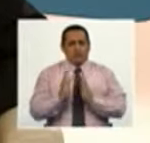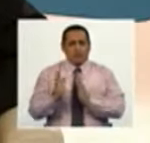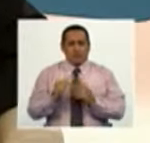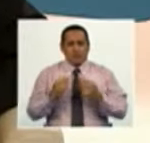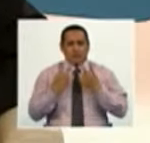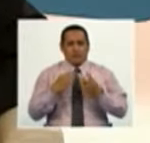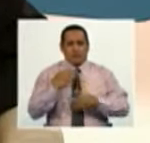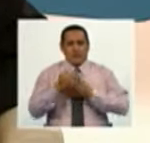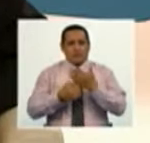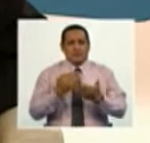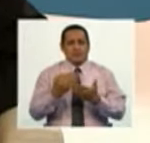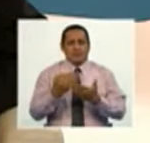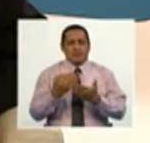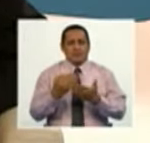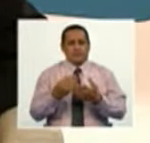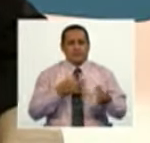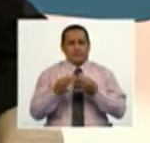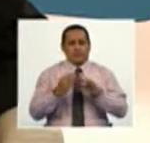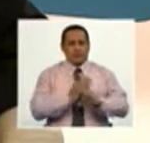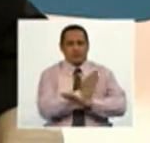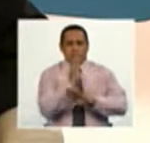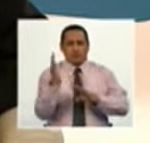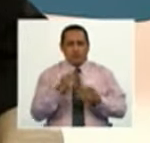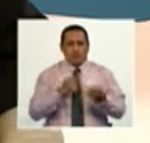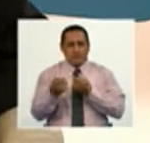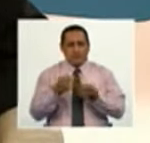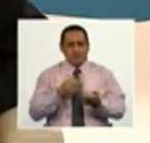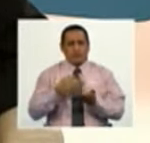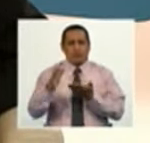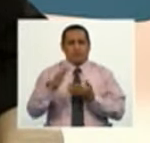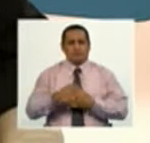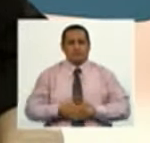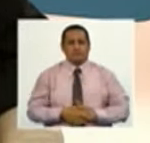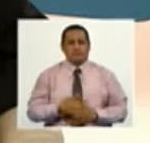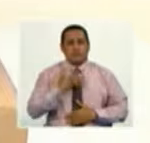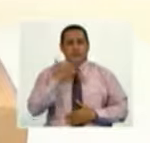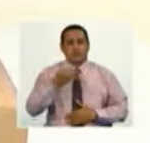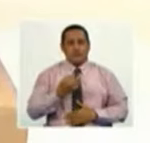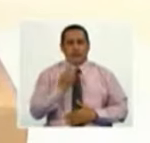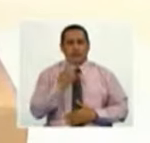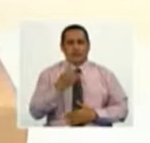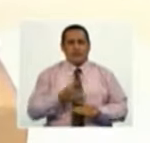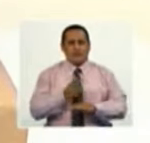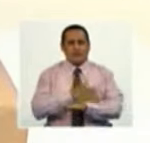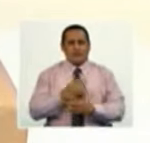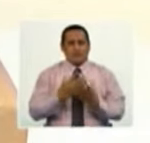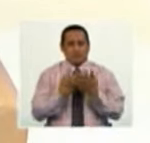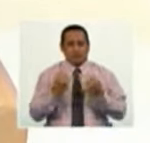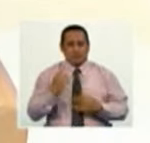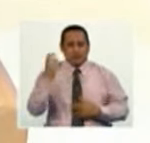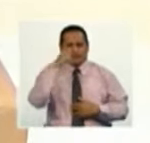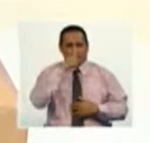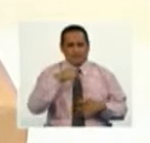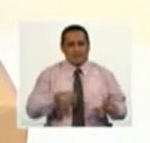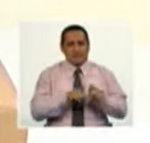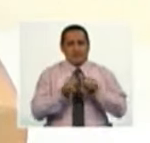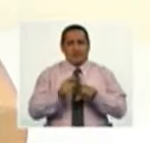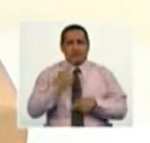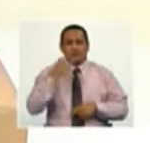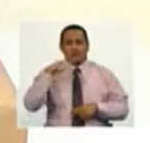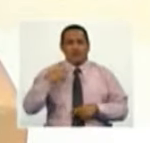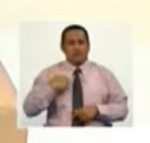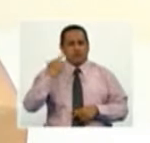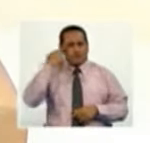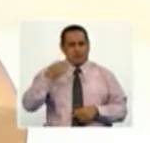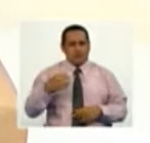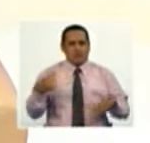procedimientos, ¿no?, que se llevaron durante el trámite del despido, digamos. Sin duda, sin duda. Había una complejidad y había una necesidad,